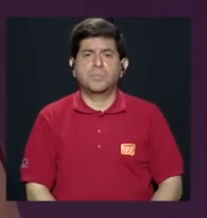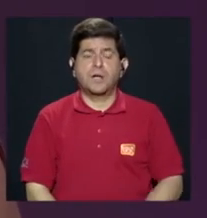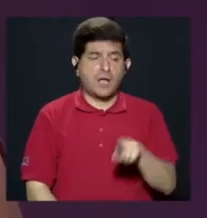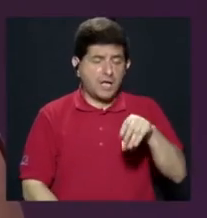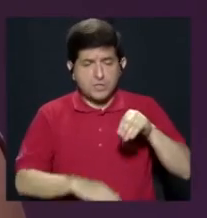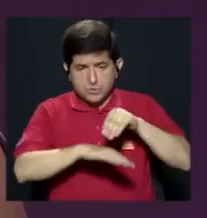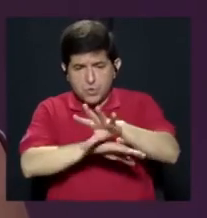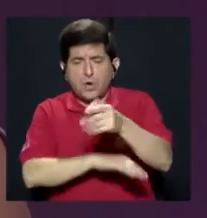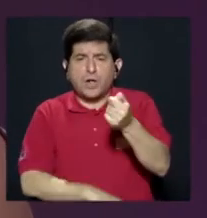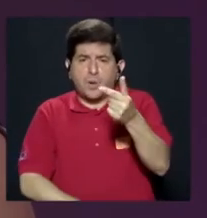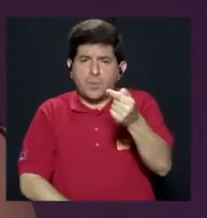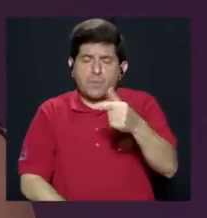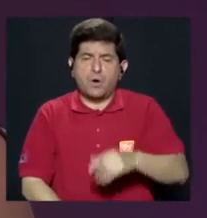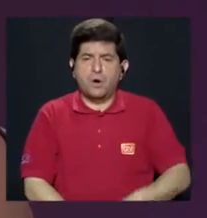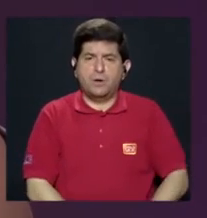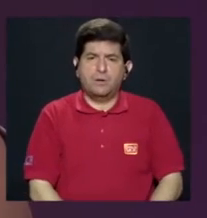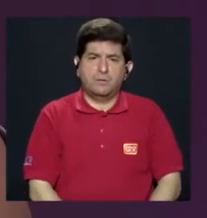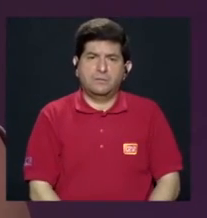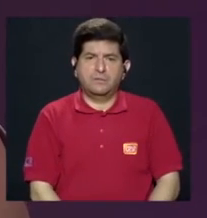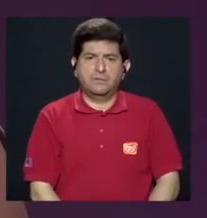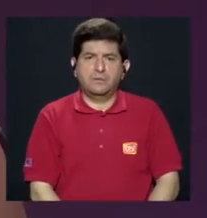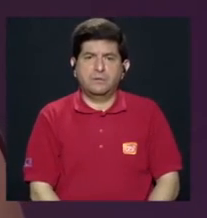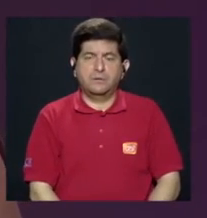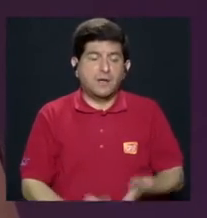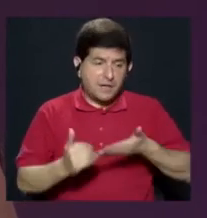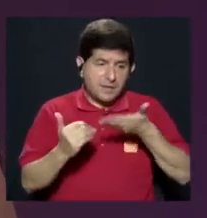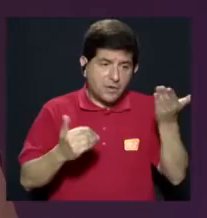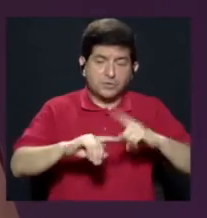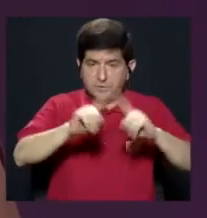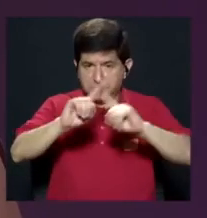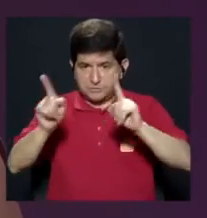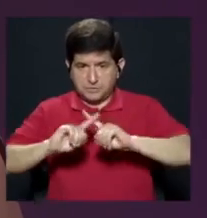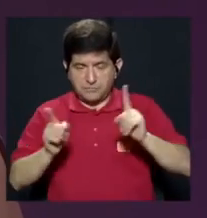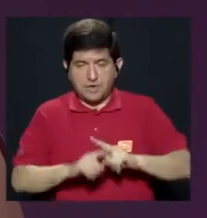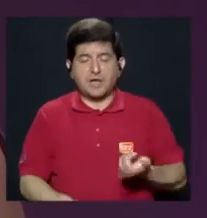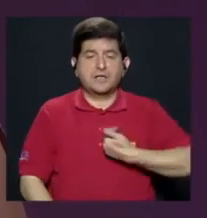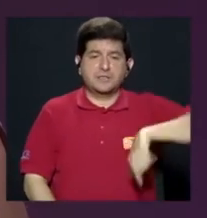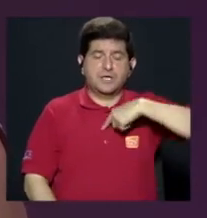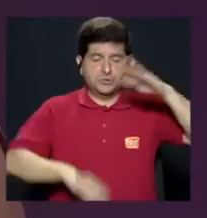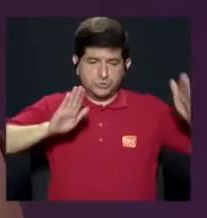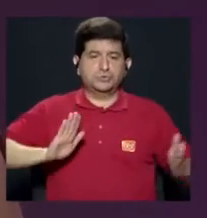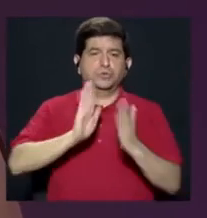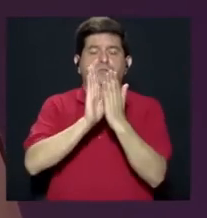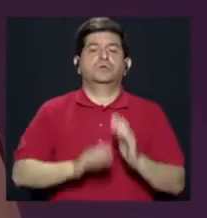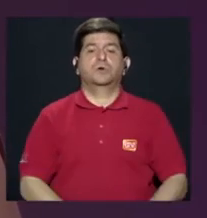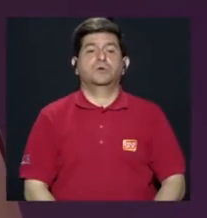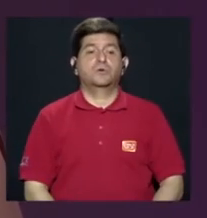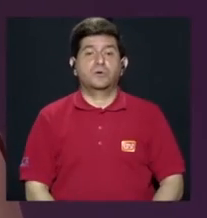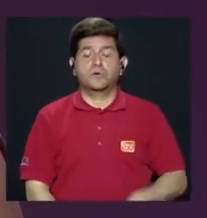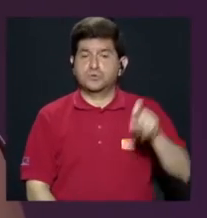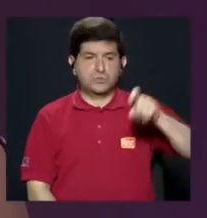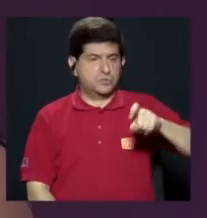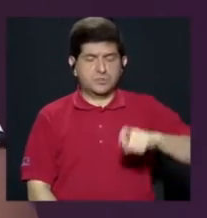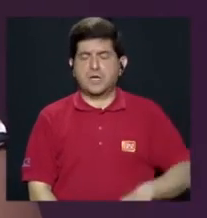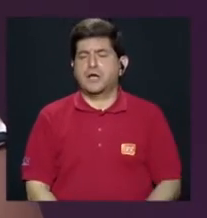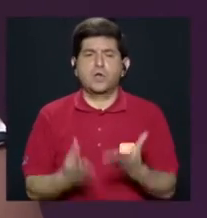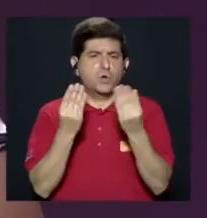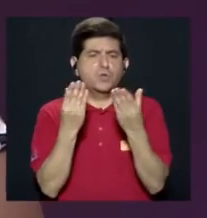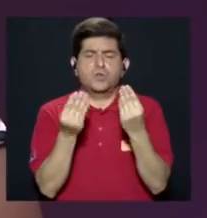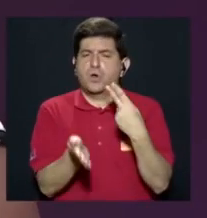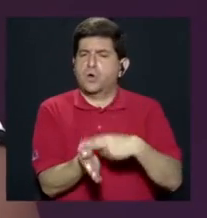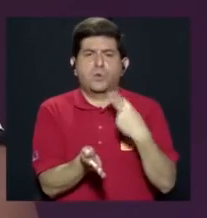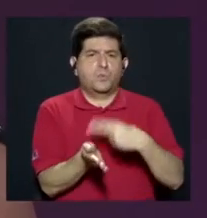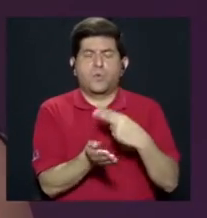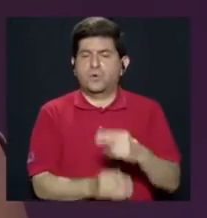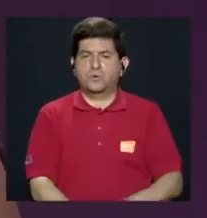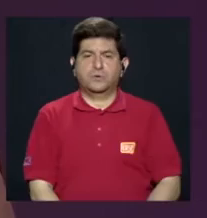orienta ahí un poquito. De las cosas que pasamos, que no tenemos que tener miedo en el hospital. Digamos, ahorita